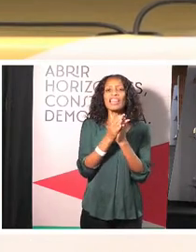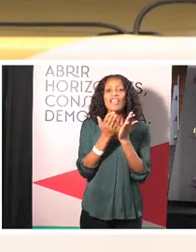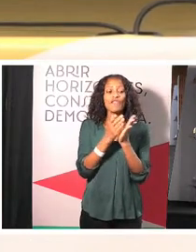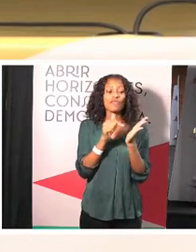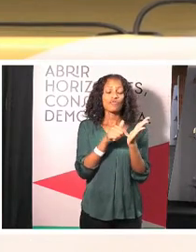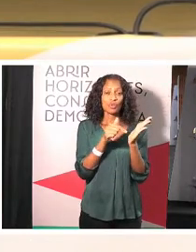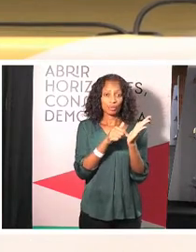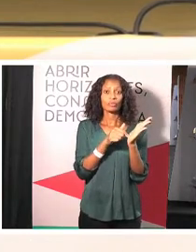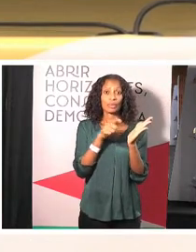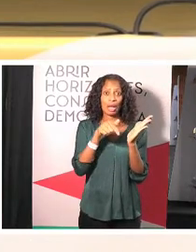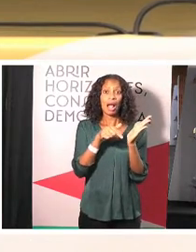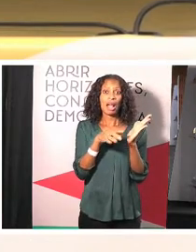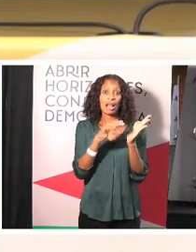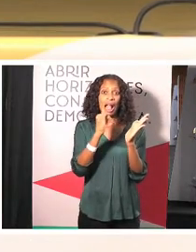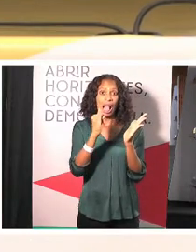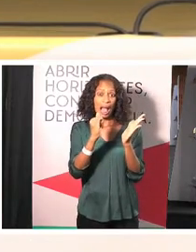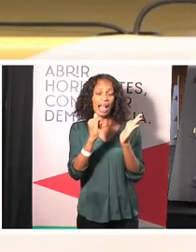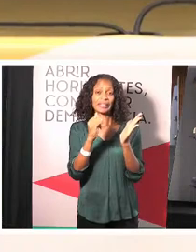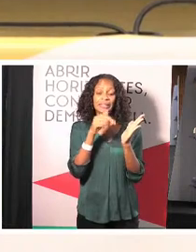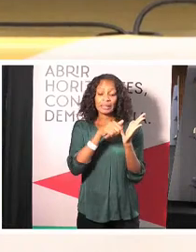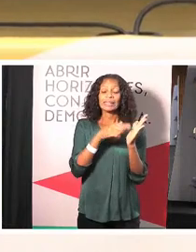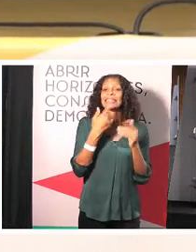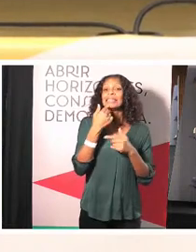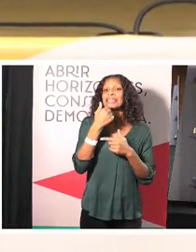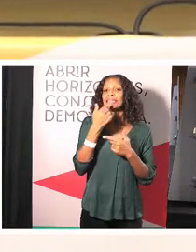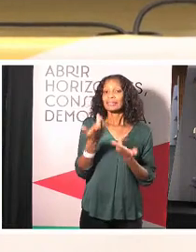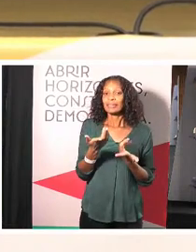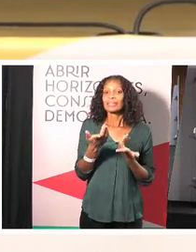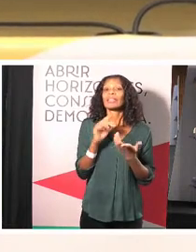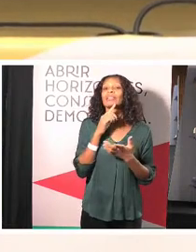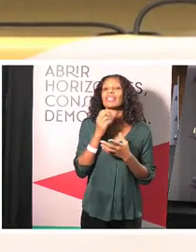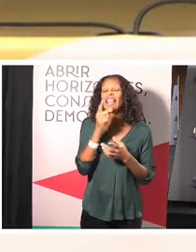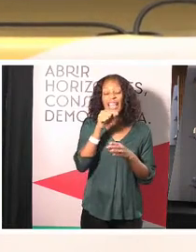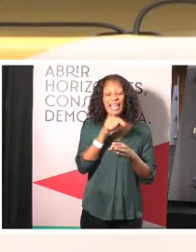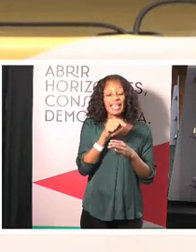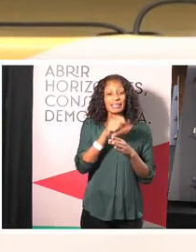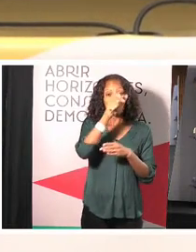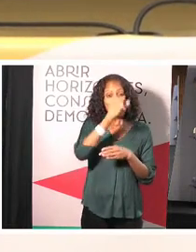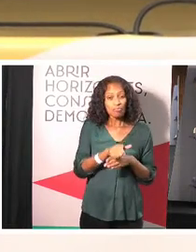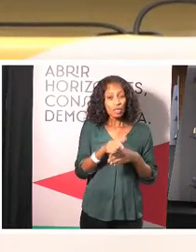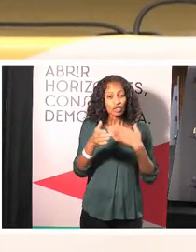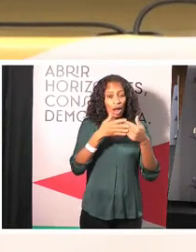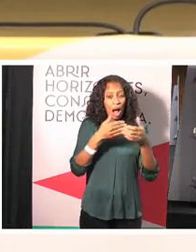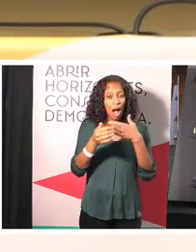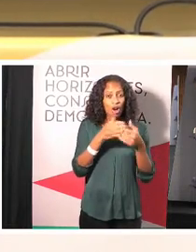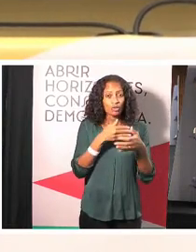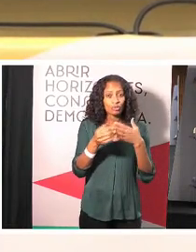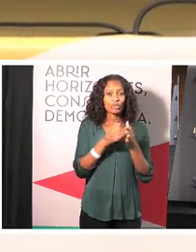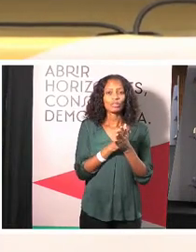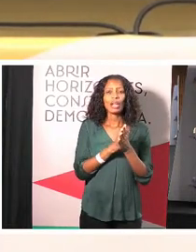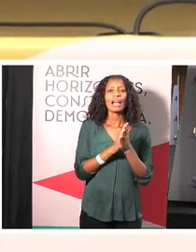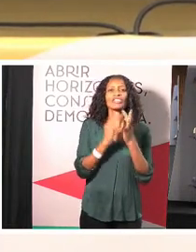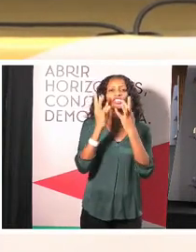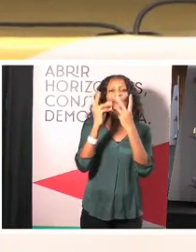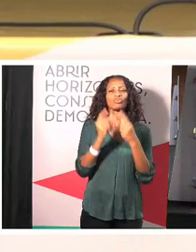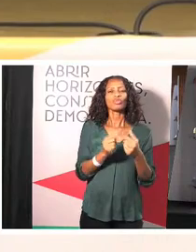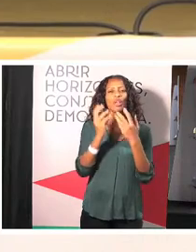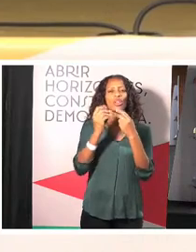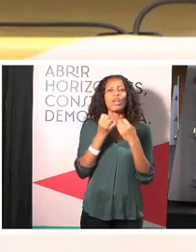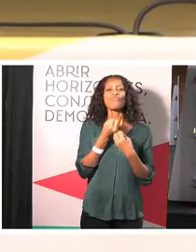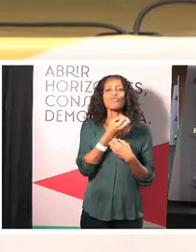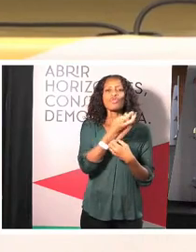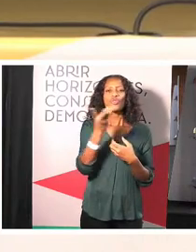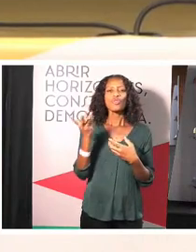del fundador de Vanguard, Vogel, que inventa uno de los algoritmos principales que funcionan en la bolsa, por la cual pues ya no es